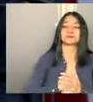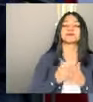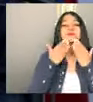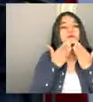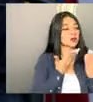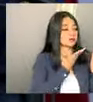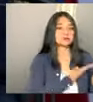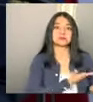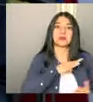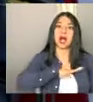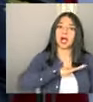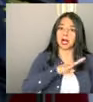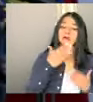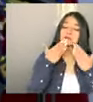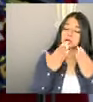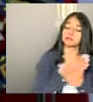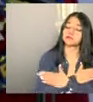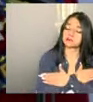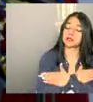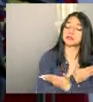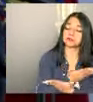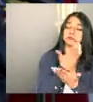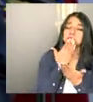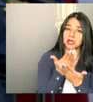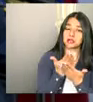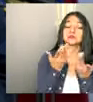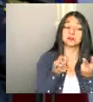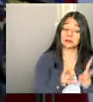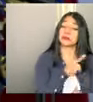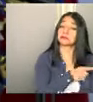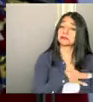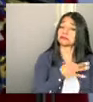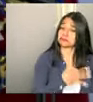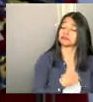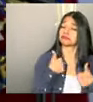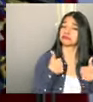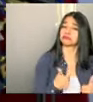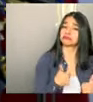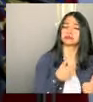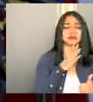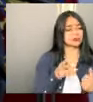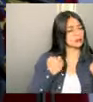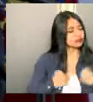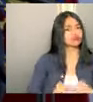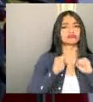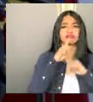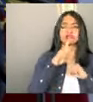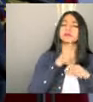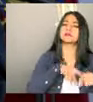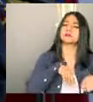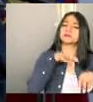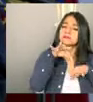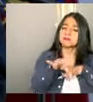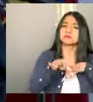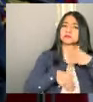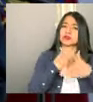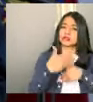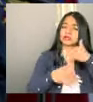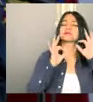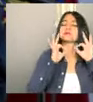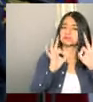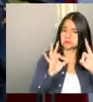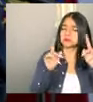Santiago, por esa felicitación y ese saludo y la predisposición, como no podía ser de otra manera, que iniciemos un proceso de transición como